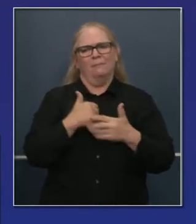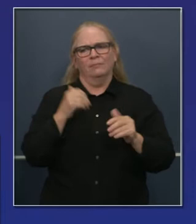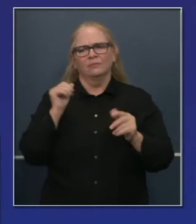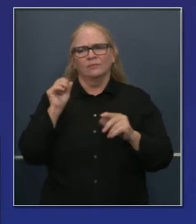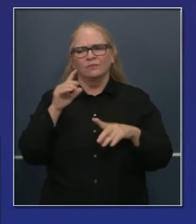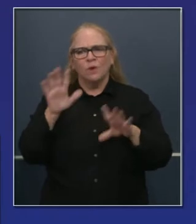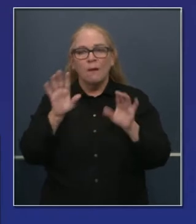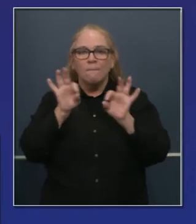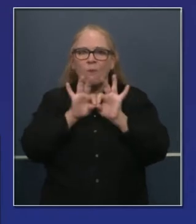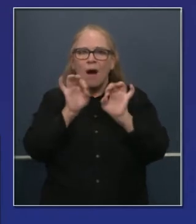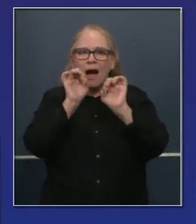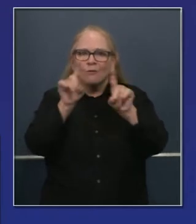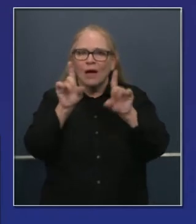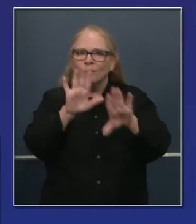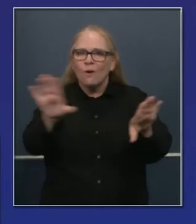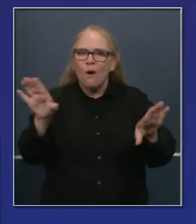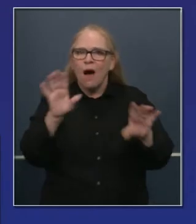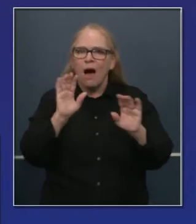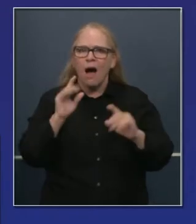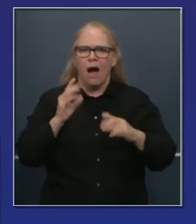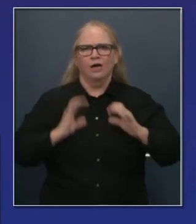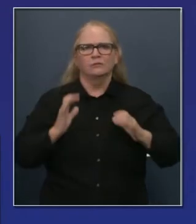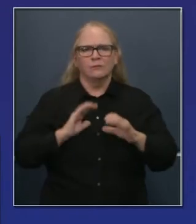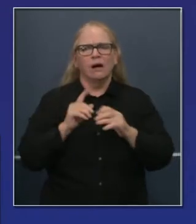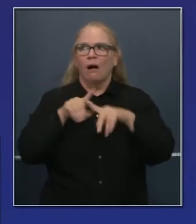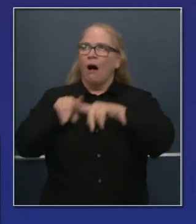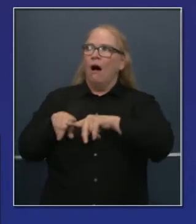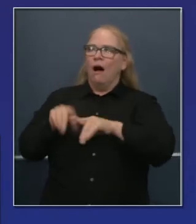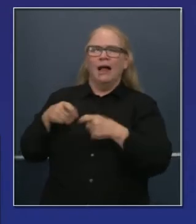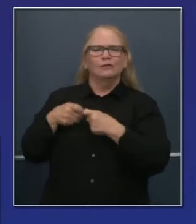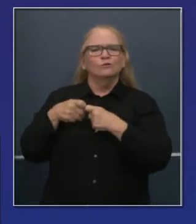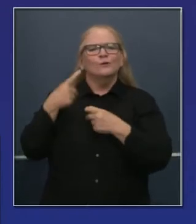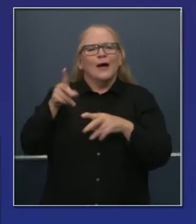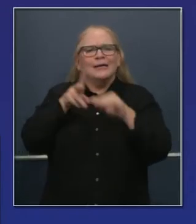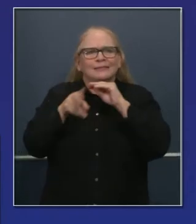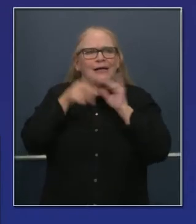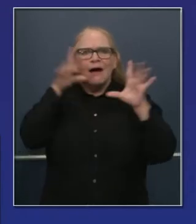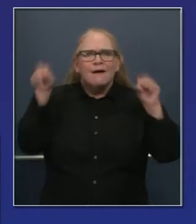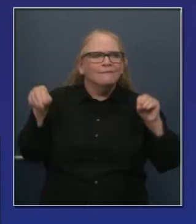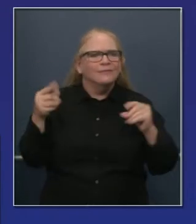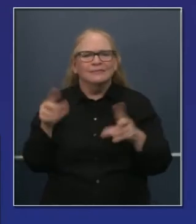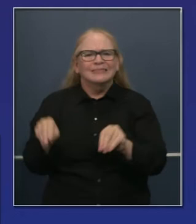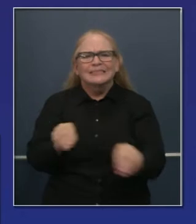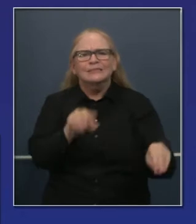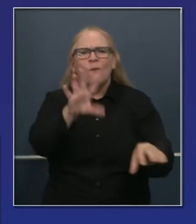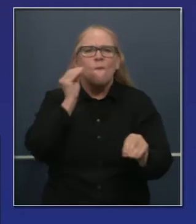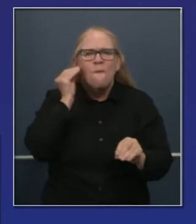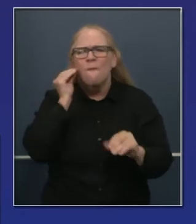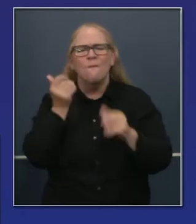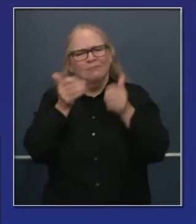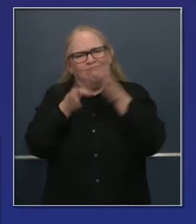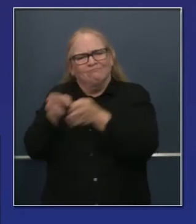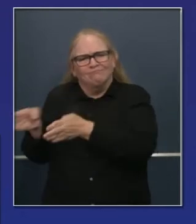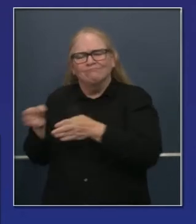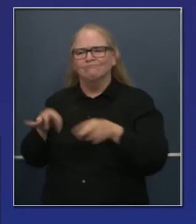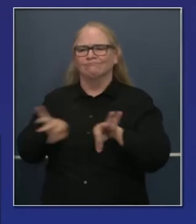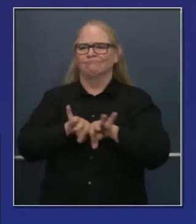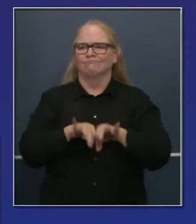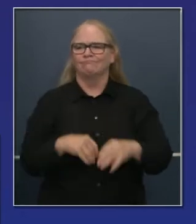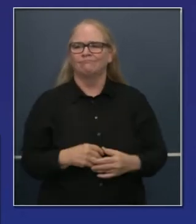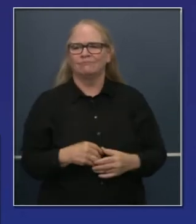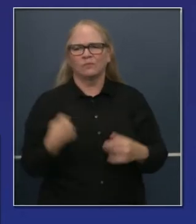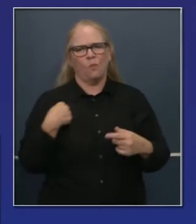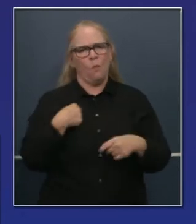base de consumidores sobre la necesidad de reducir el consumo de electricidad y también trabajamos para obtener y